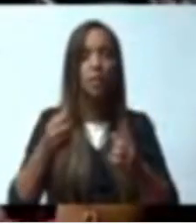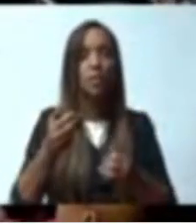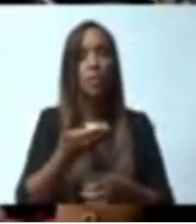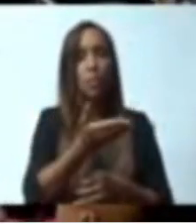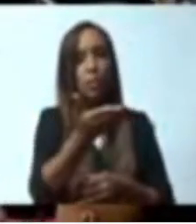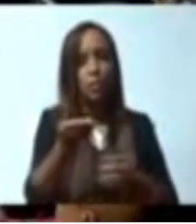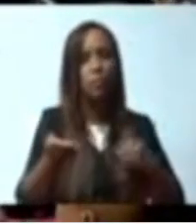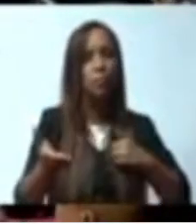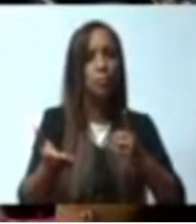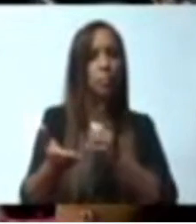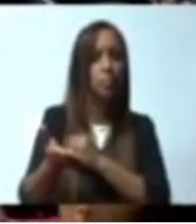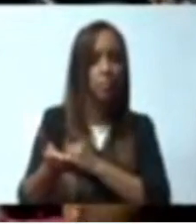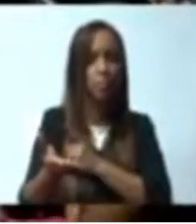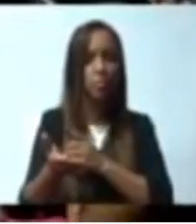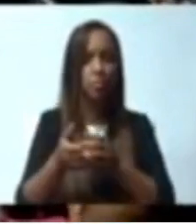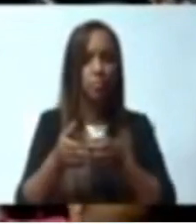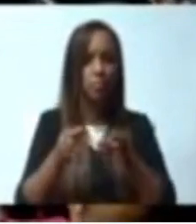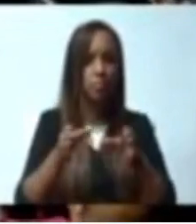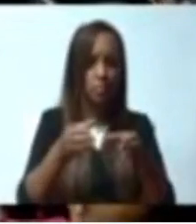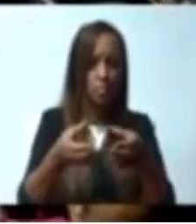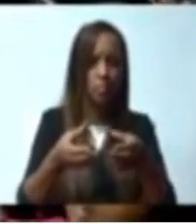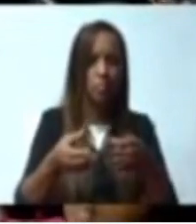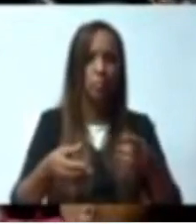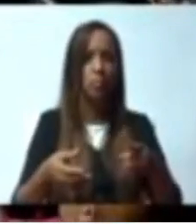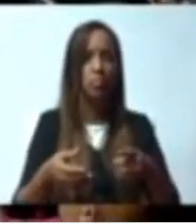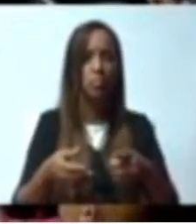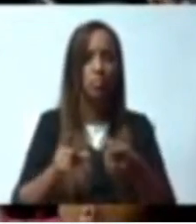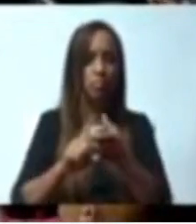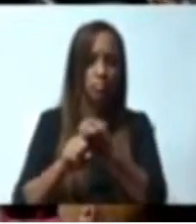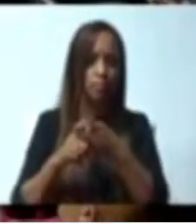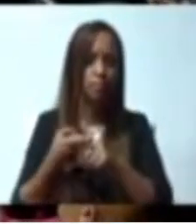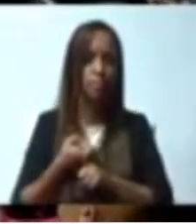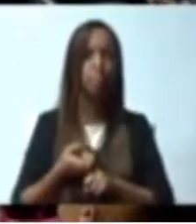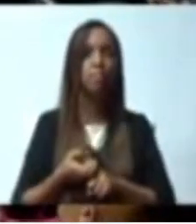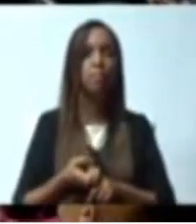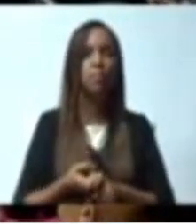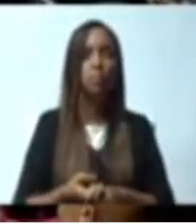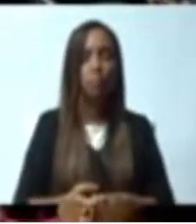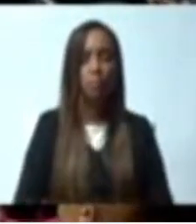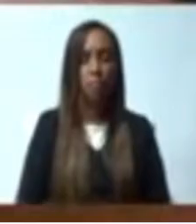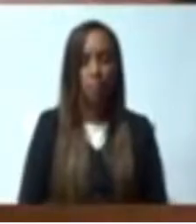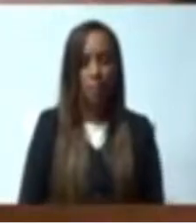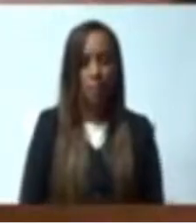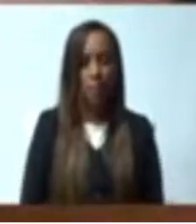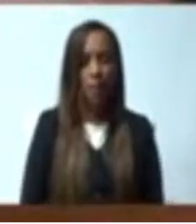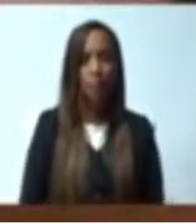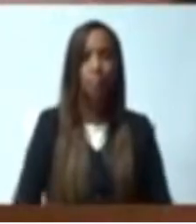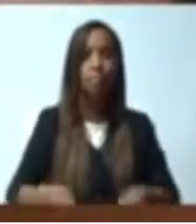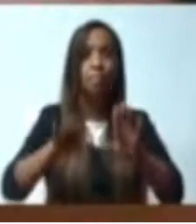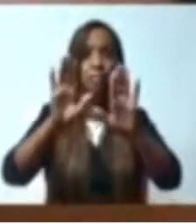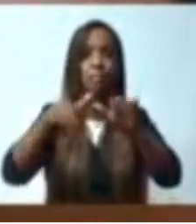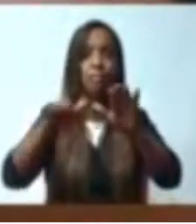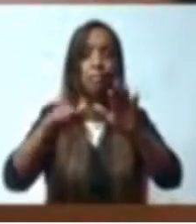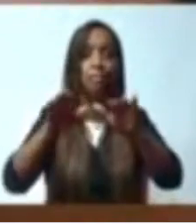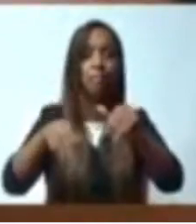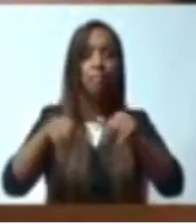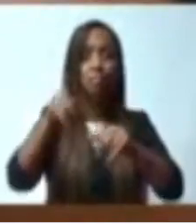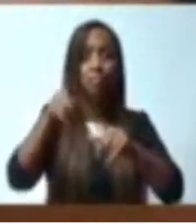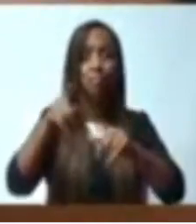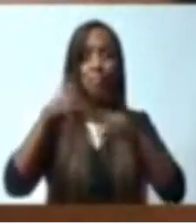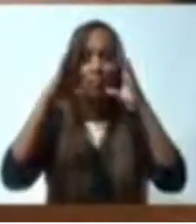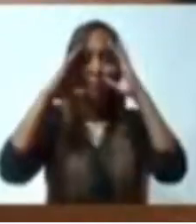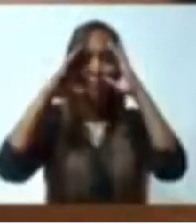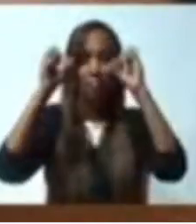Amigos, colegas. Presidente, por aquí hay un cuchicheo que no me dejaba